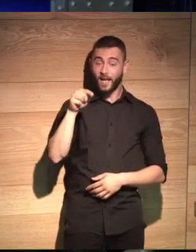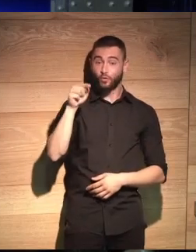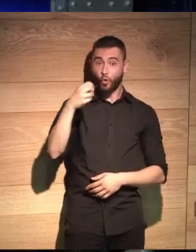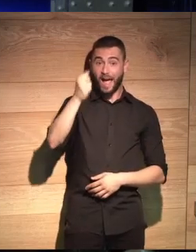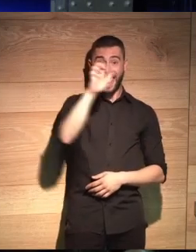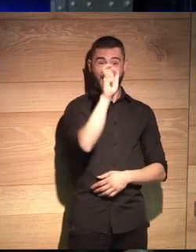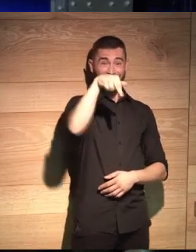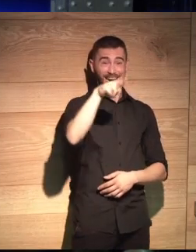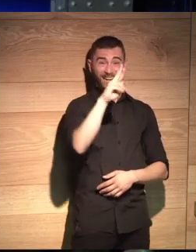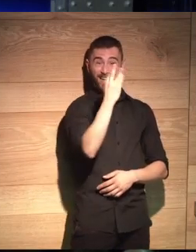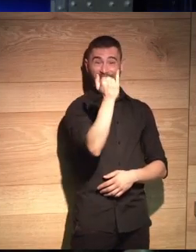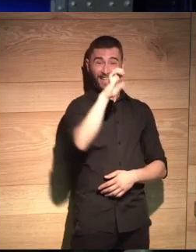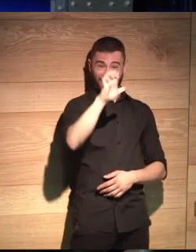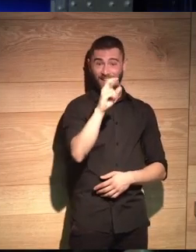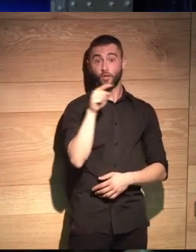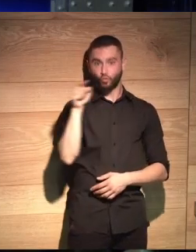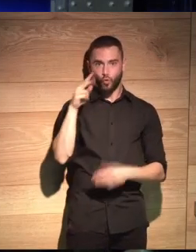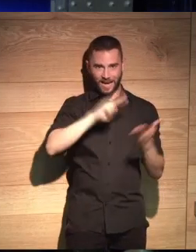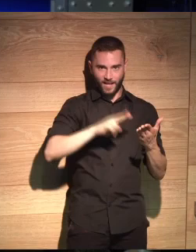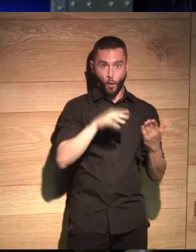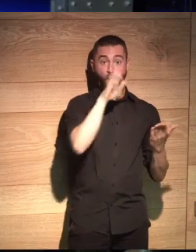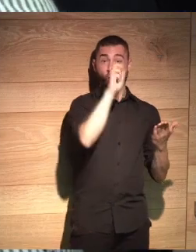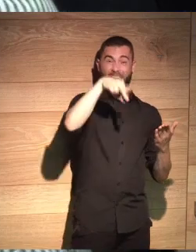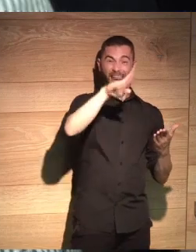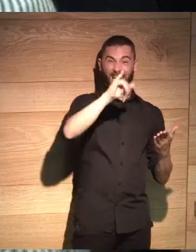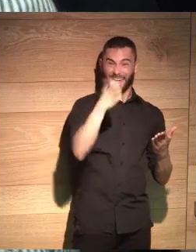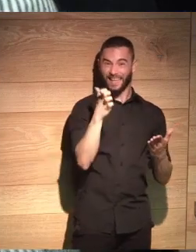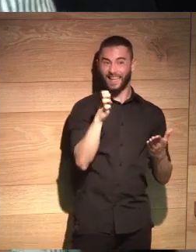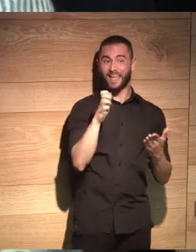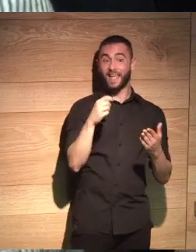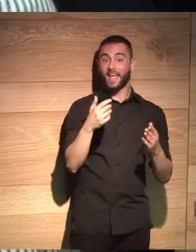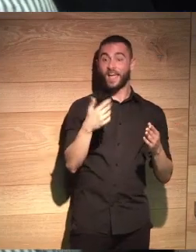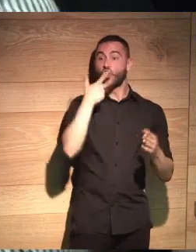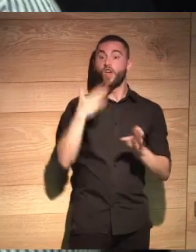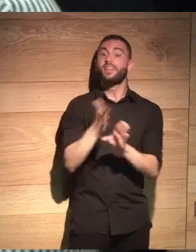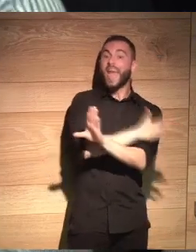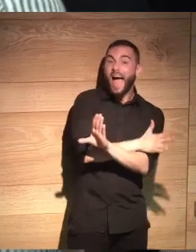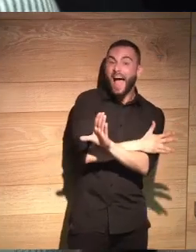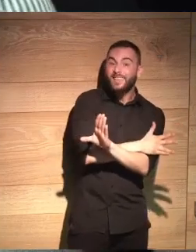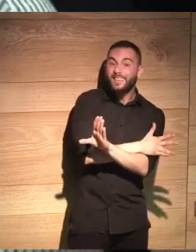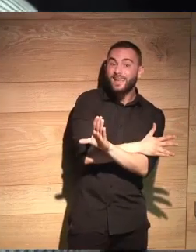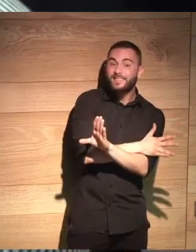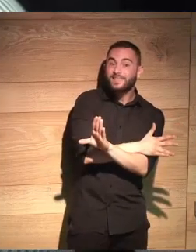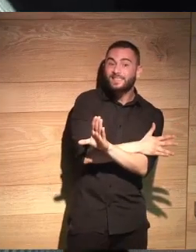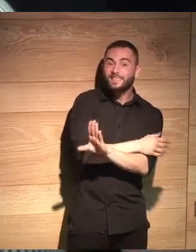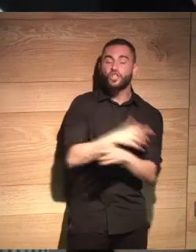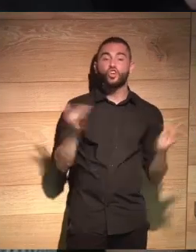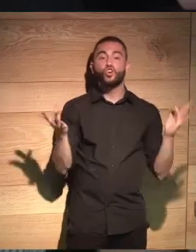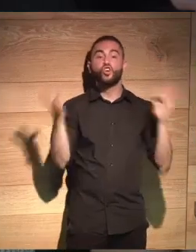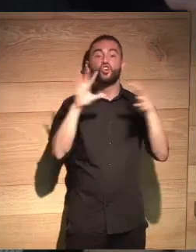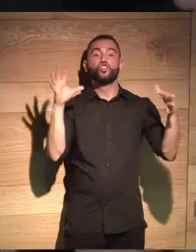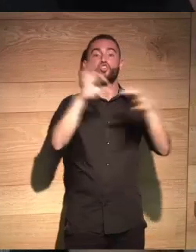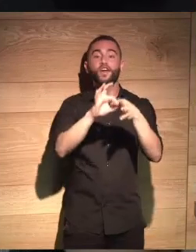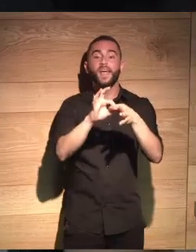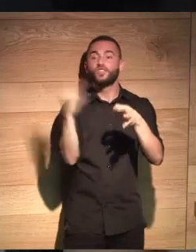pero no sé si Enrique te conocía ya de antes o que, digamos, por qué estáis los dos aquí, qué es la conexión que os ha traído para venir,